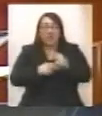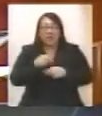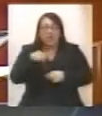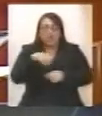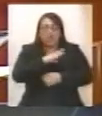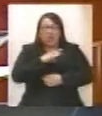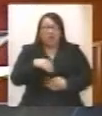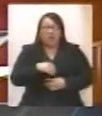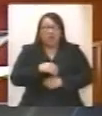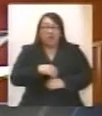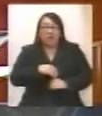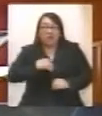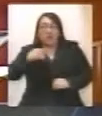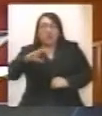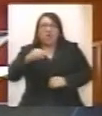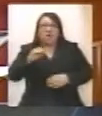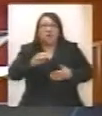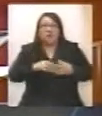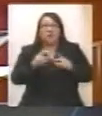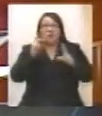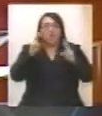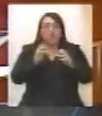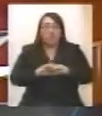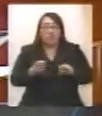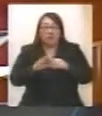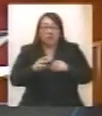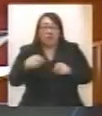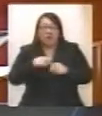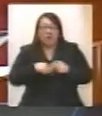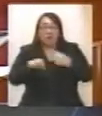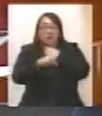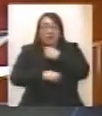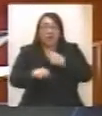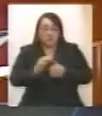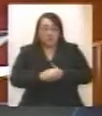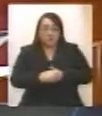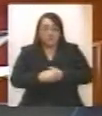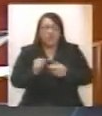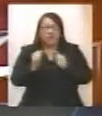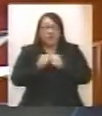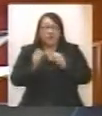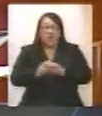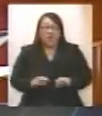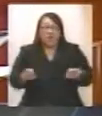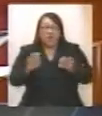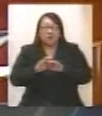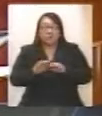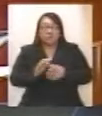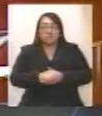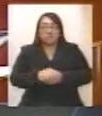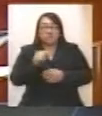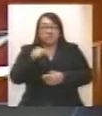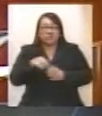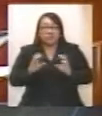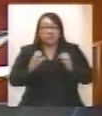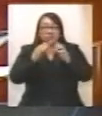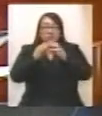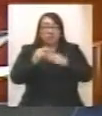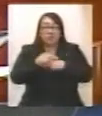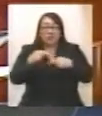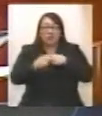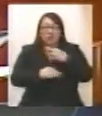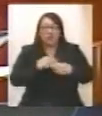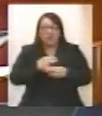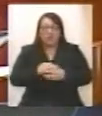gobierno, ya que marca un hito histórico para nuestro país, por la importancia y relevancia de esta cumbre a nivel